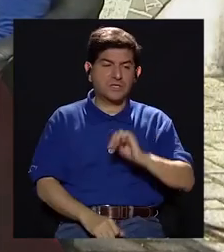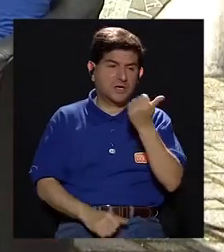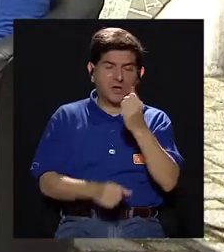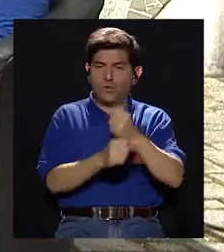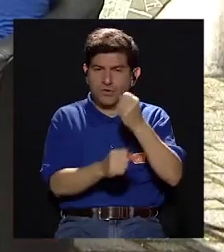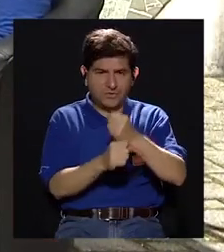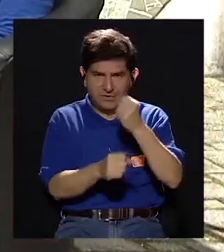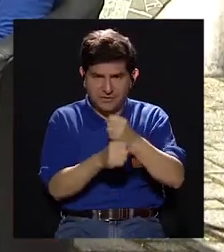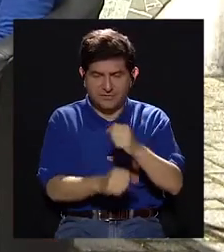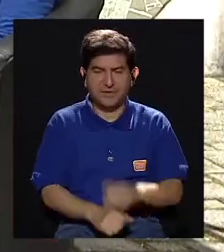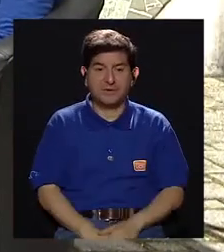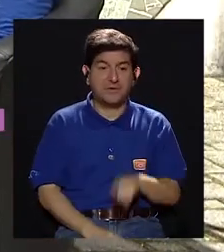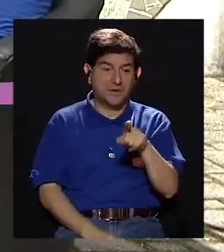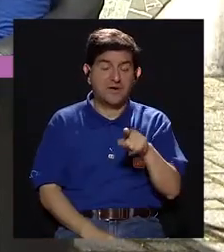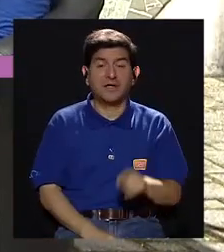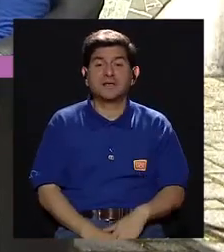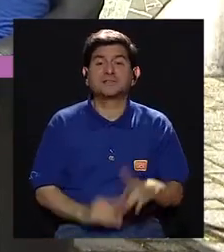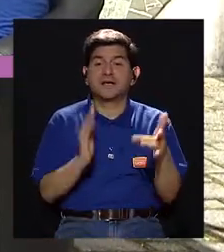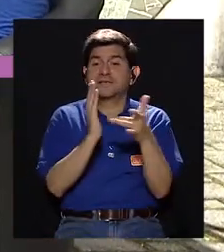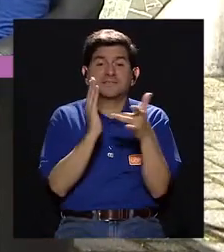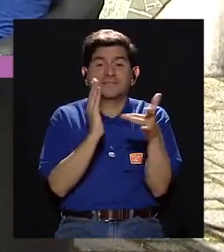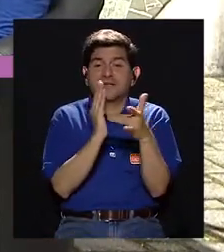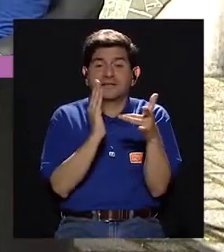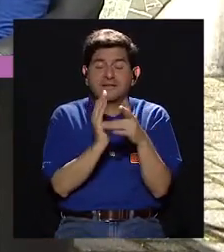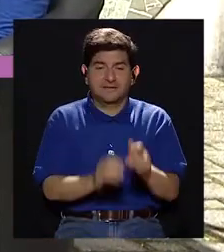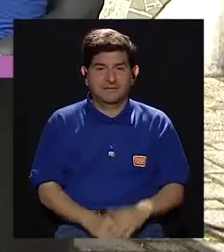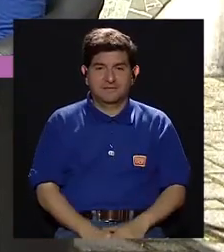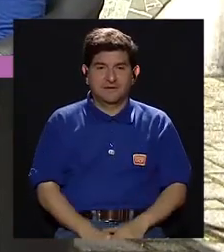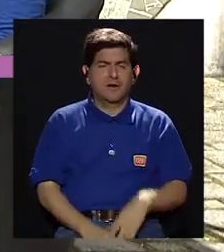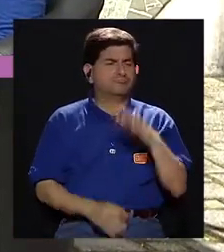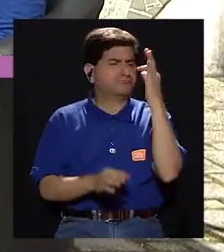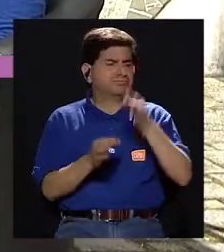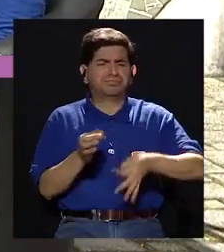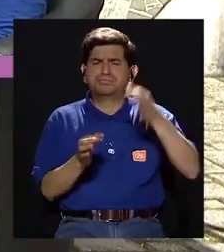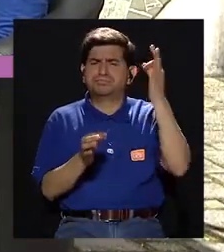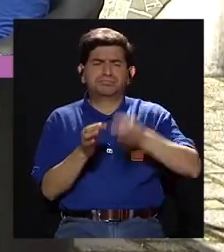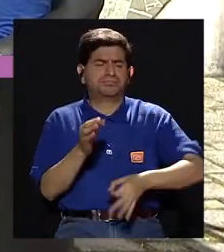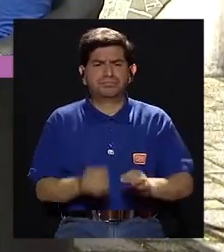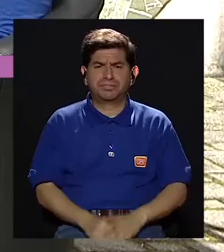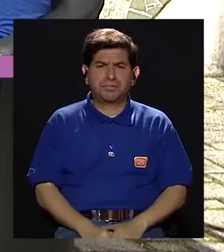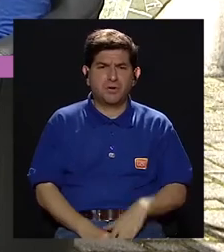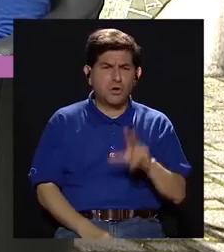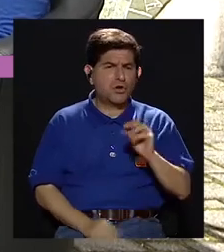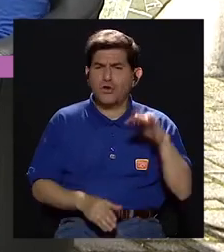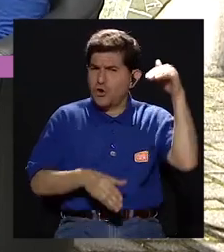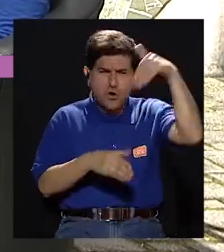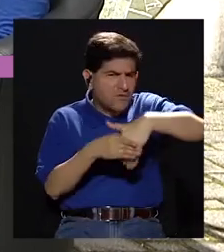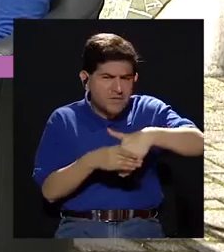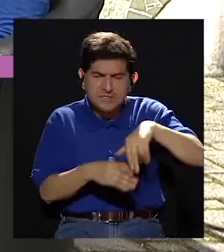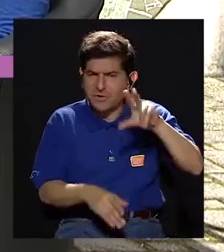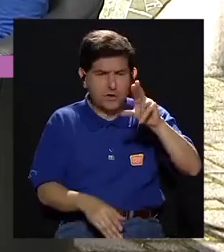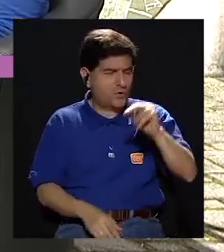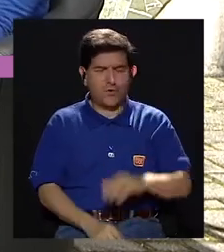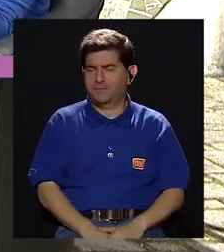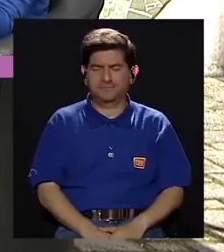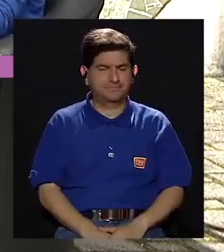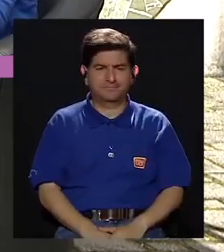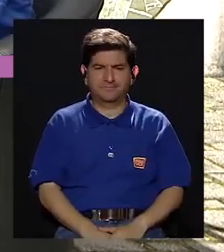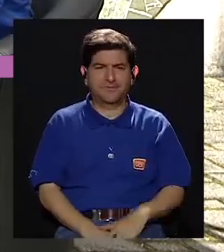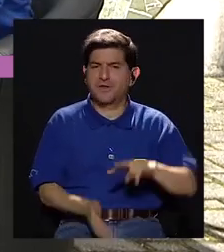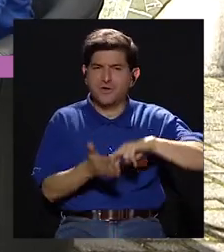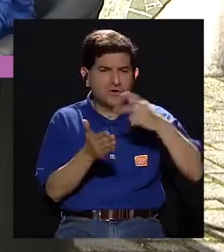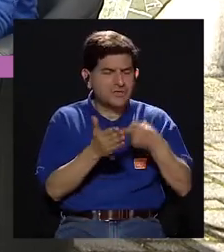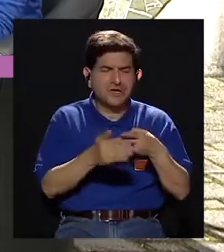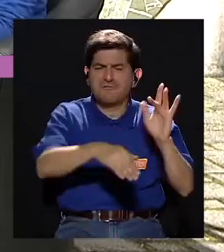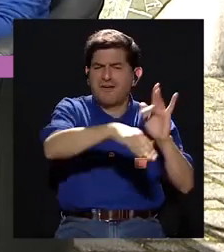resto del trabajo. Entonces, bueno, eso es básicamente la técnica. Como ven, es algo súper sencillo que sí, podemos aplicar. No es invasiva. Ajá, no es invasiva, no es que tenemos